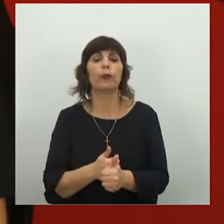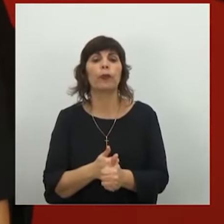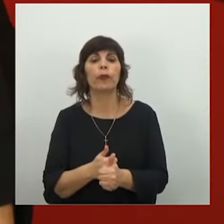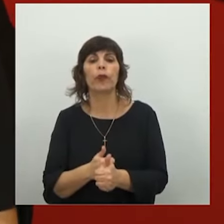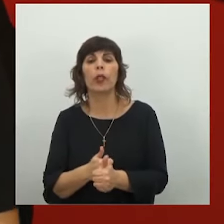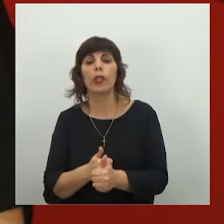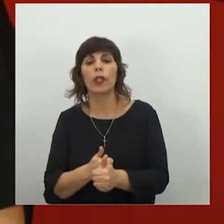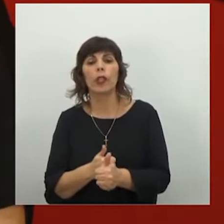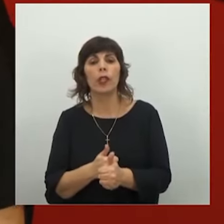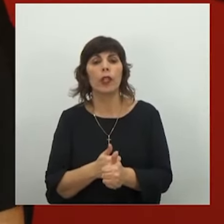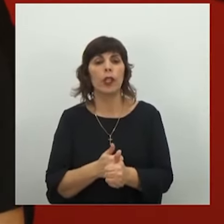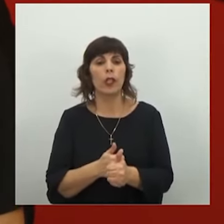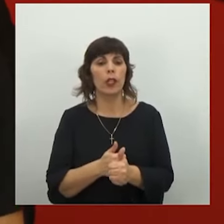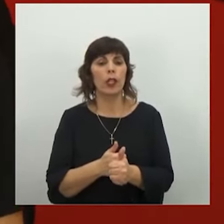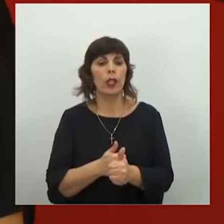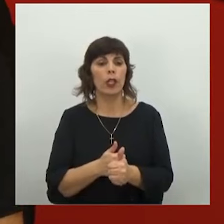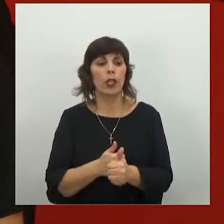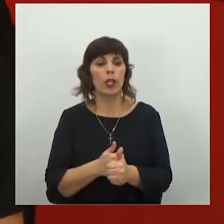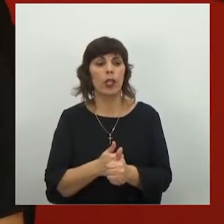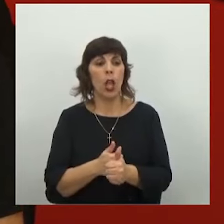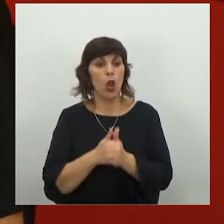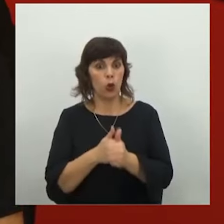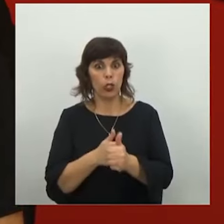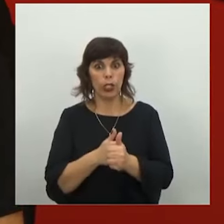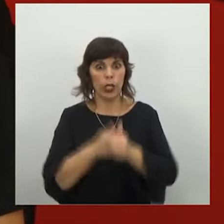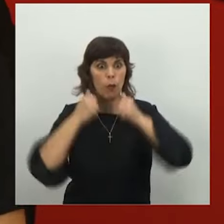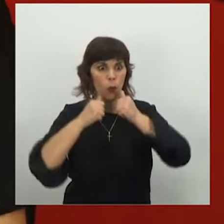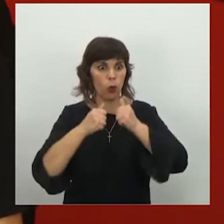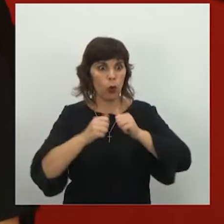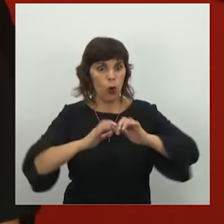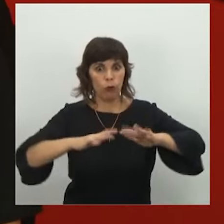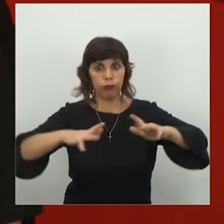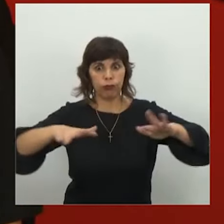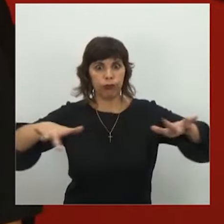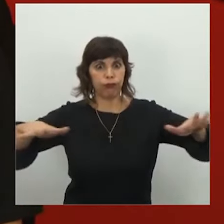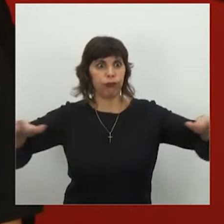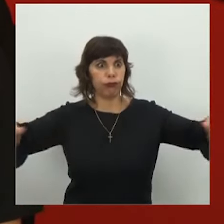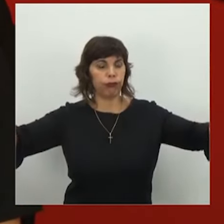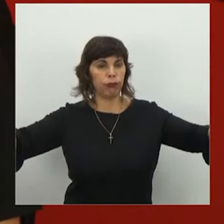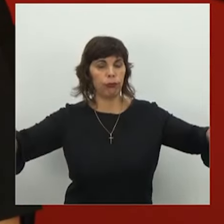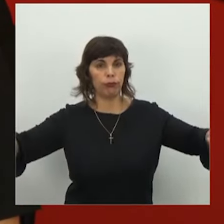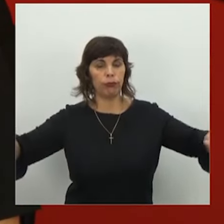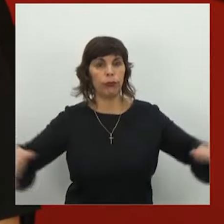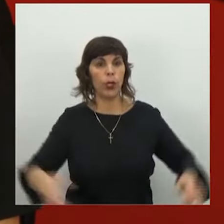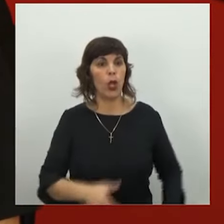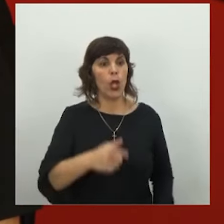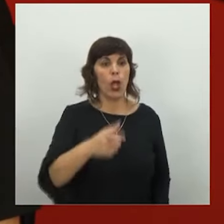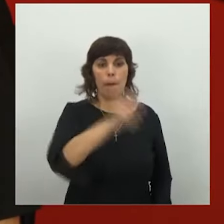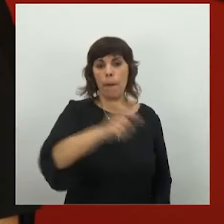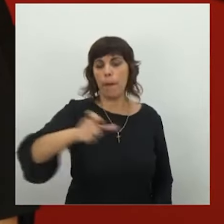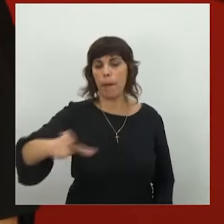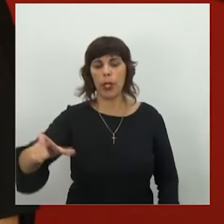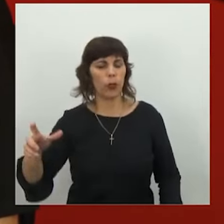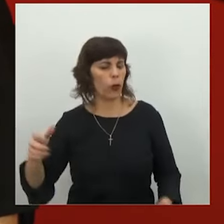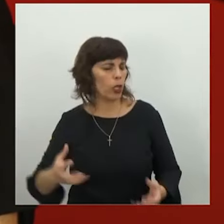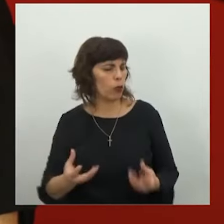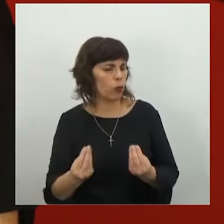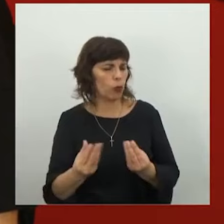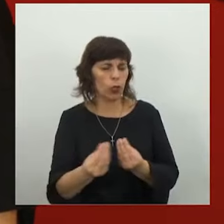días creció el número de los discípulos. Y dice que entre